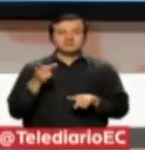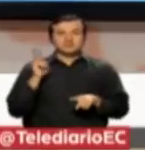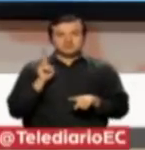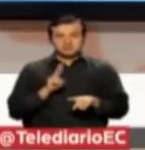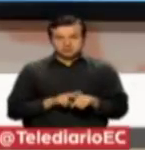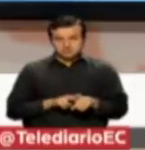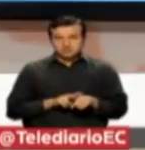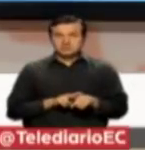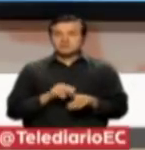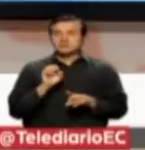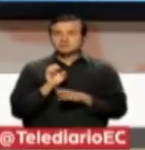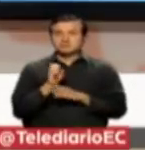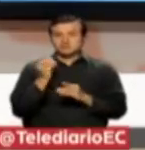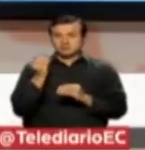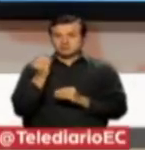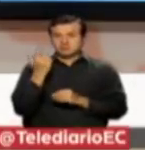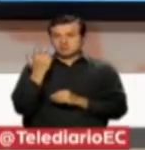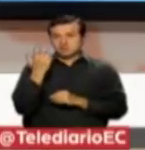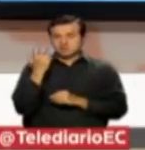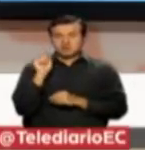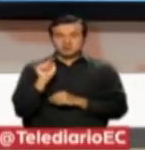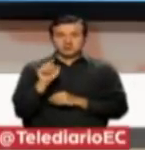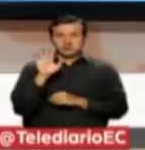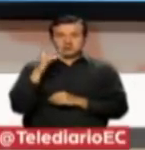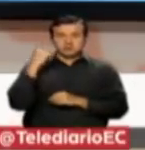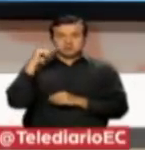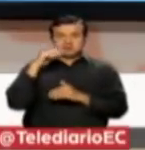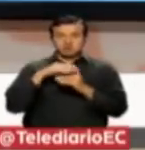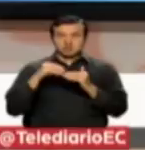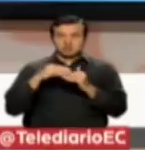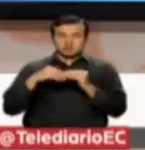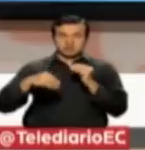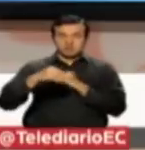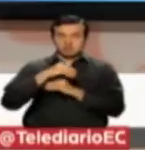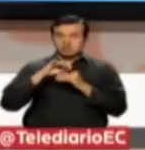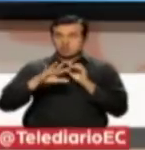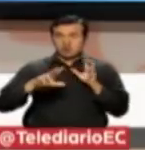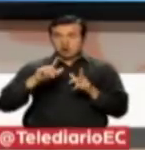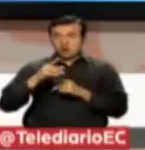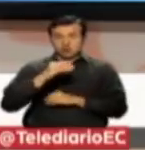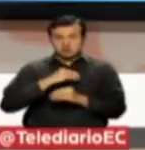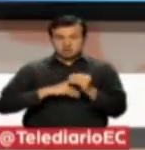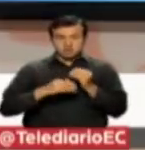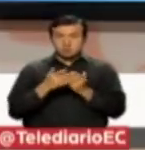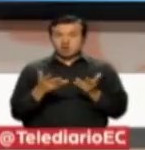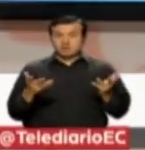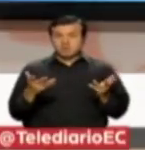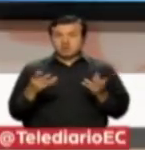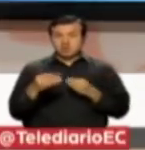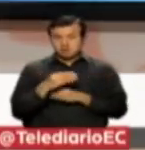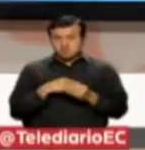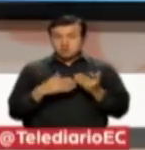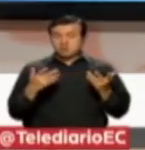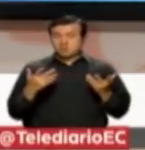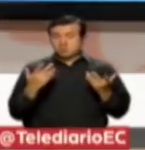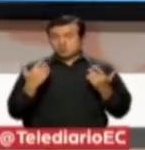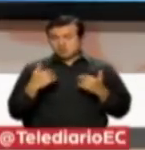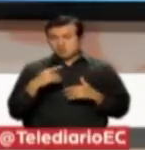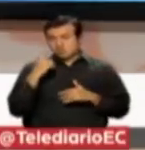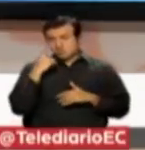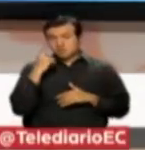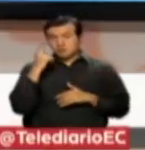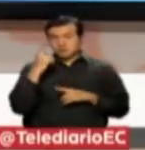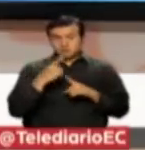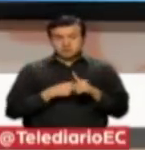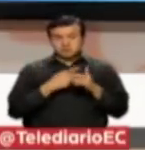historia que el Ecuador recupera 13.5 millones de dólares de dineros de la corrupción. Y no solamente es que lo recupera, sino que lo recupera después de un